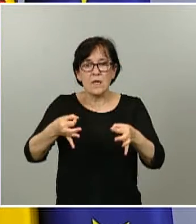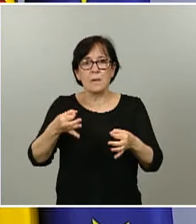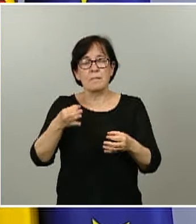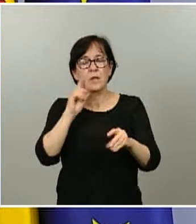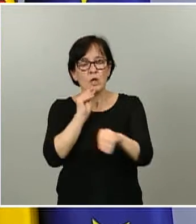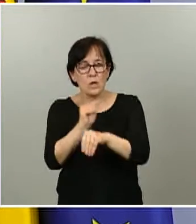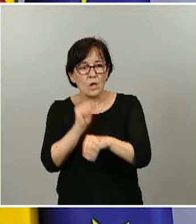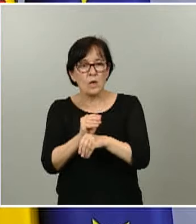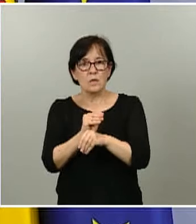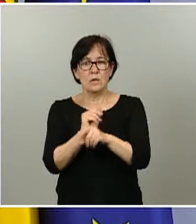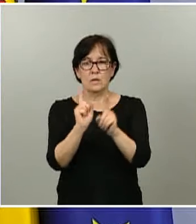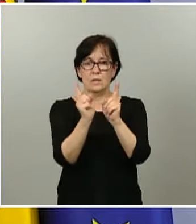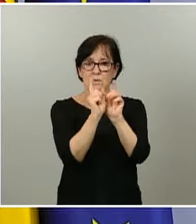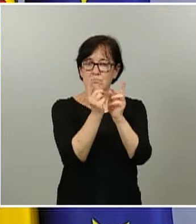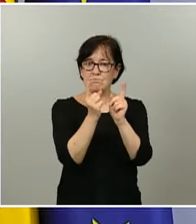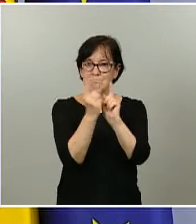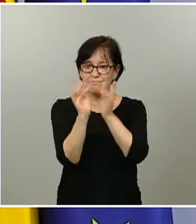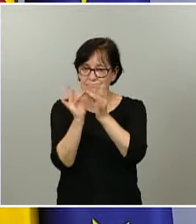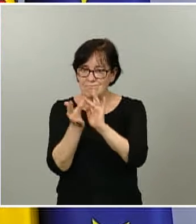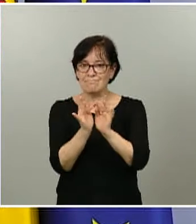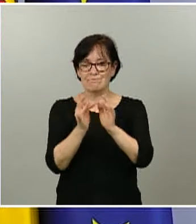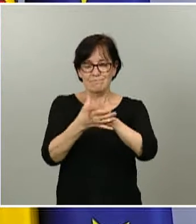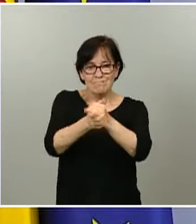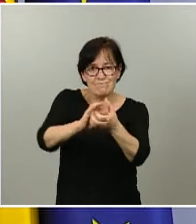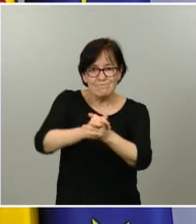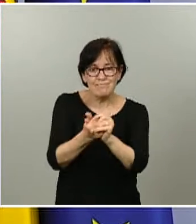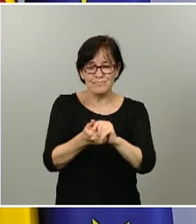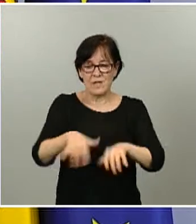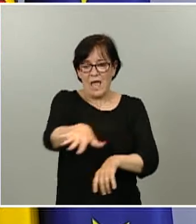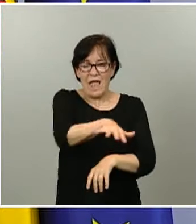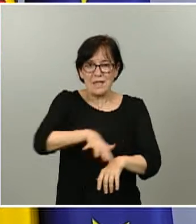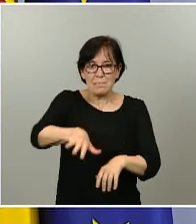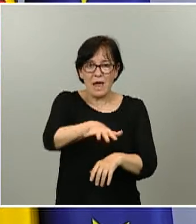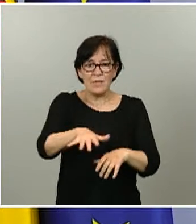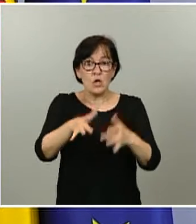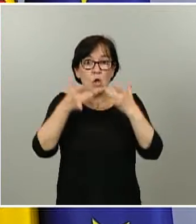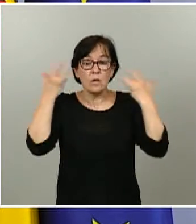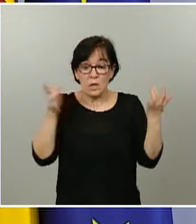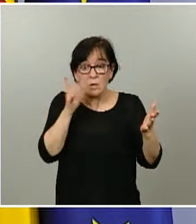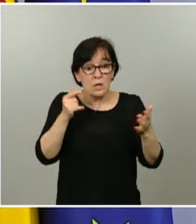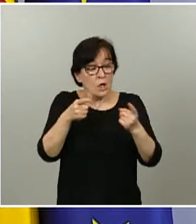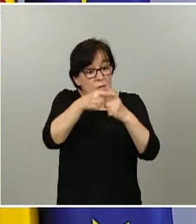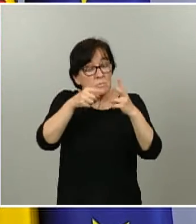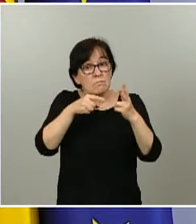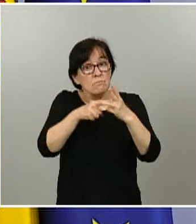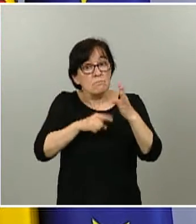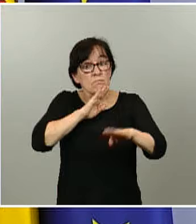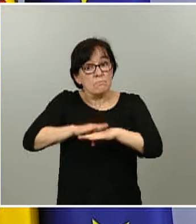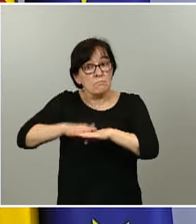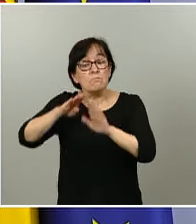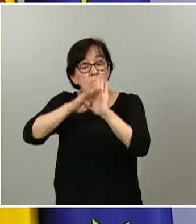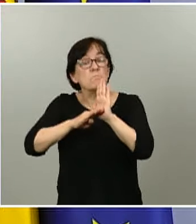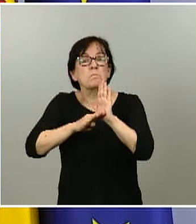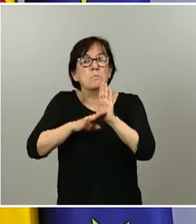interpersonal, con la higiene y el lavado de manos, con la higiene de espacios colectivos. Bien, si se cumplen todas estas recomendaciones, este tipo de eventos hacia el final del